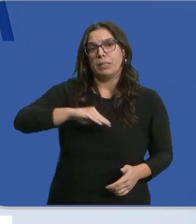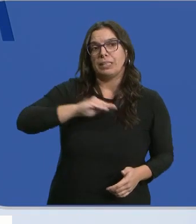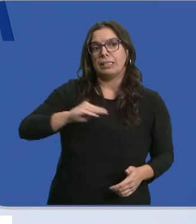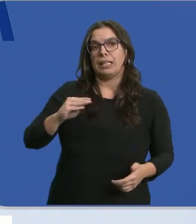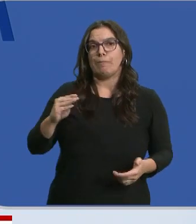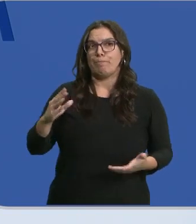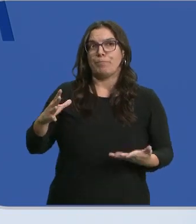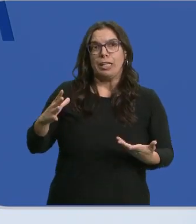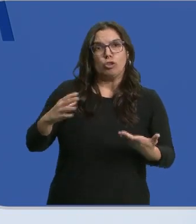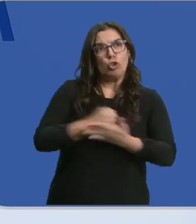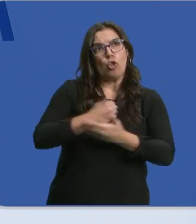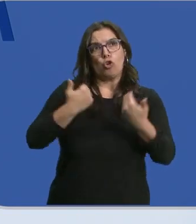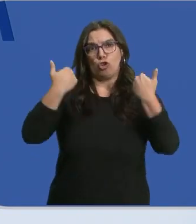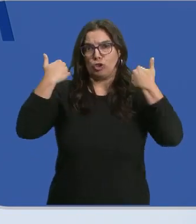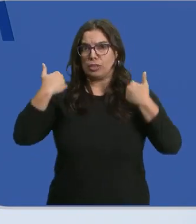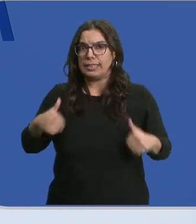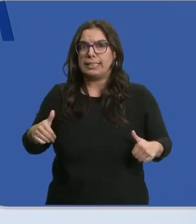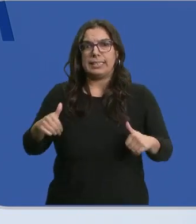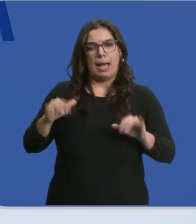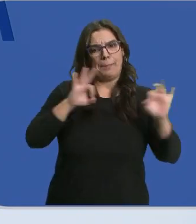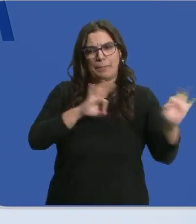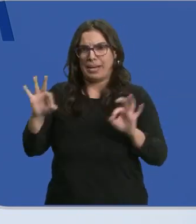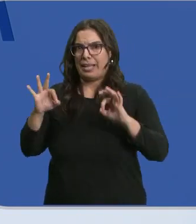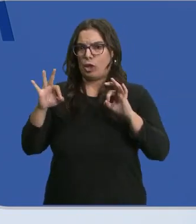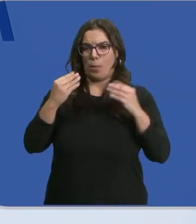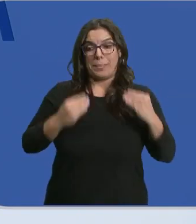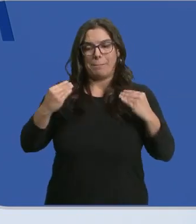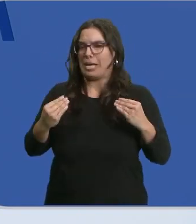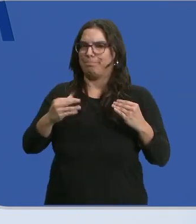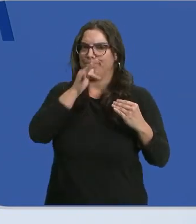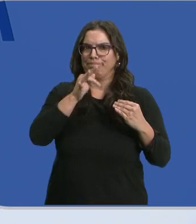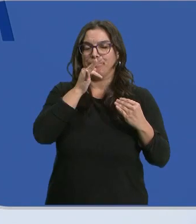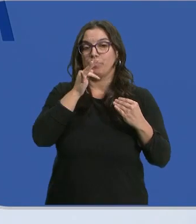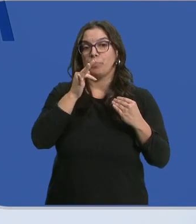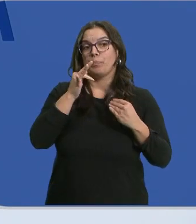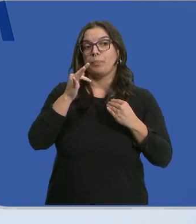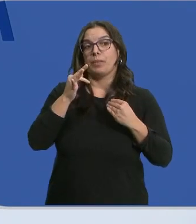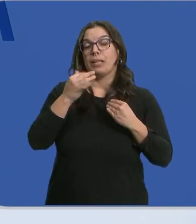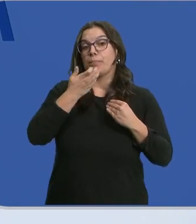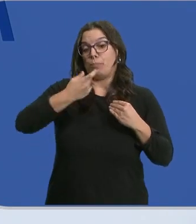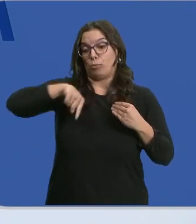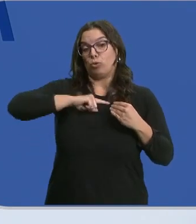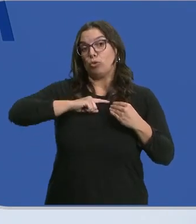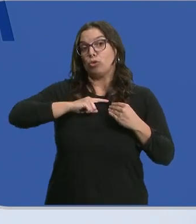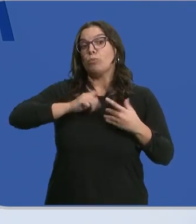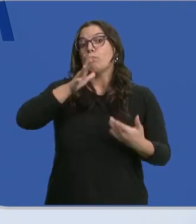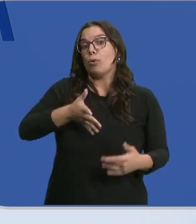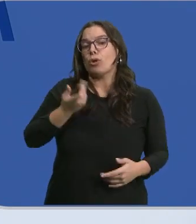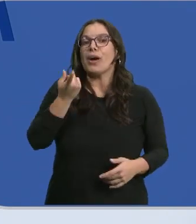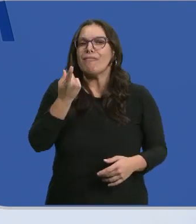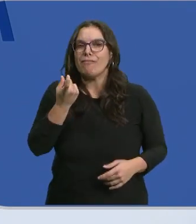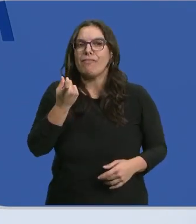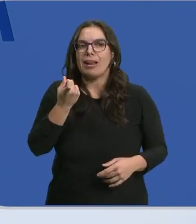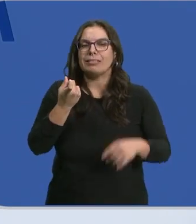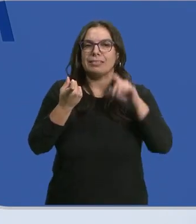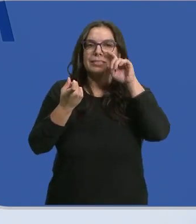todo el servicio preparado, en algunos casos como es el nuestro, porque